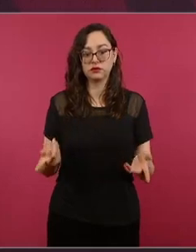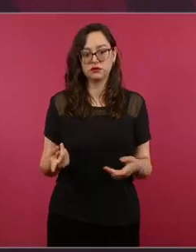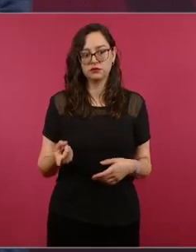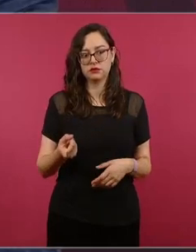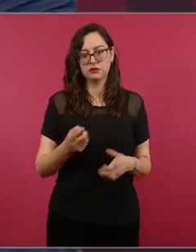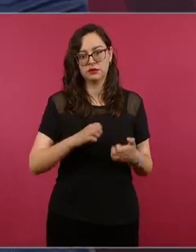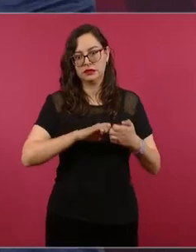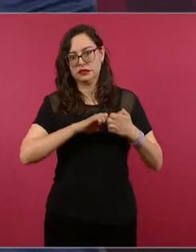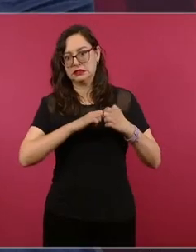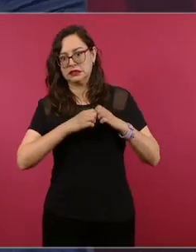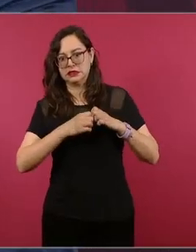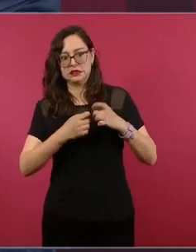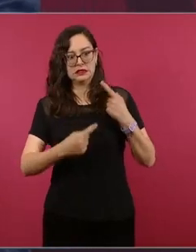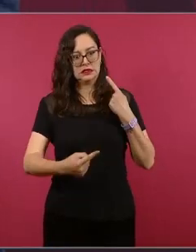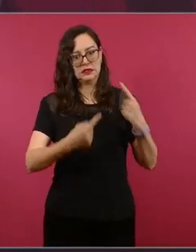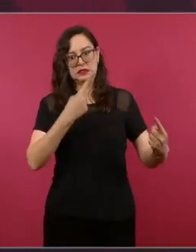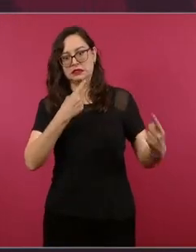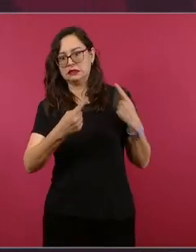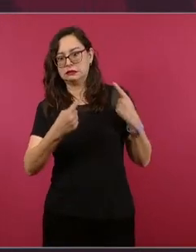quisieran